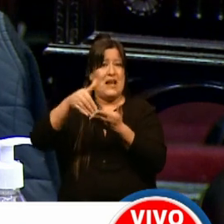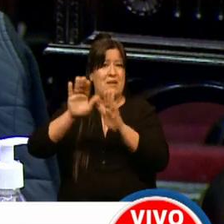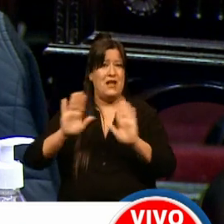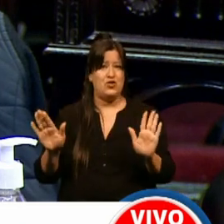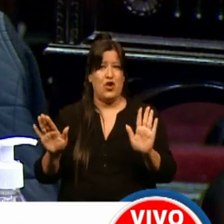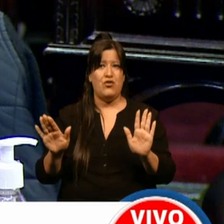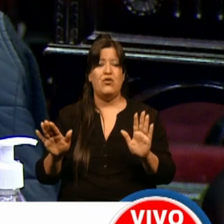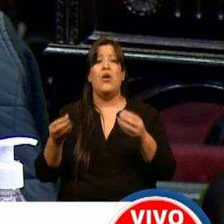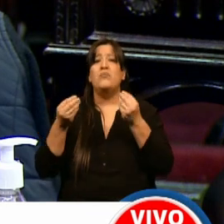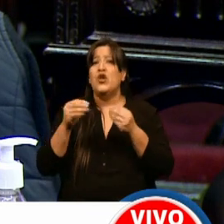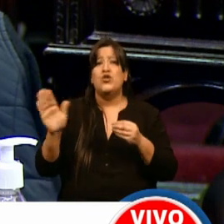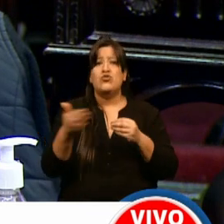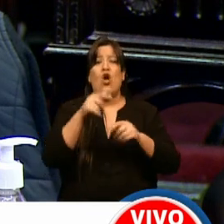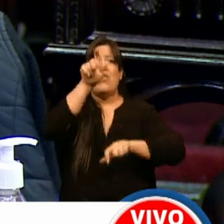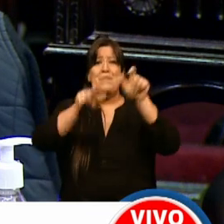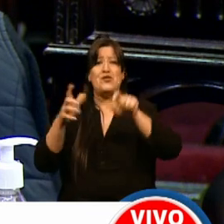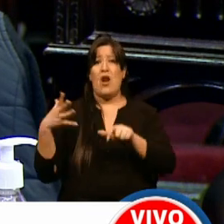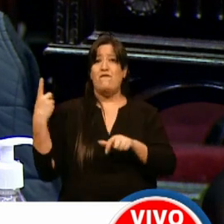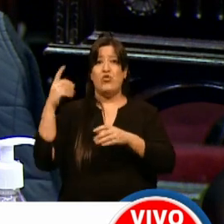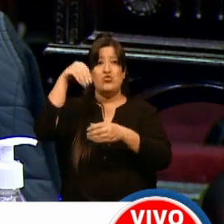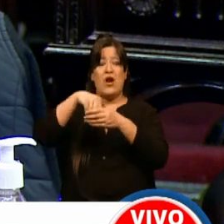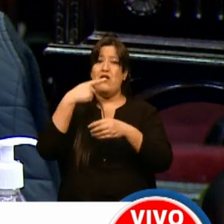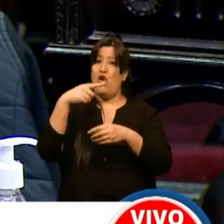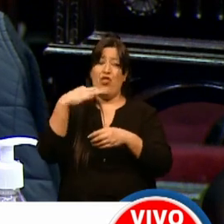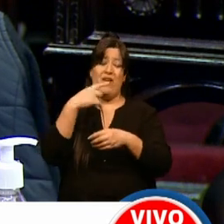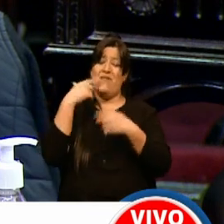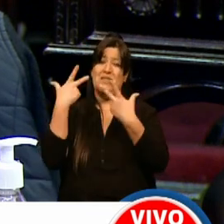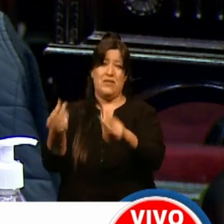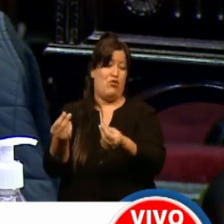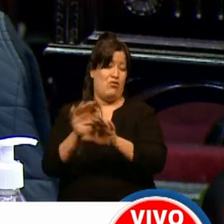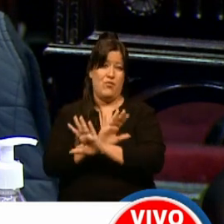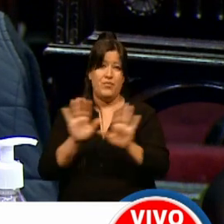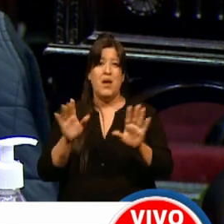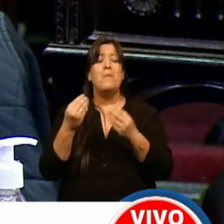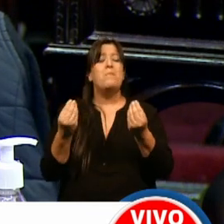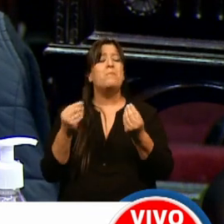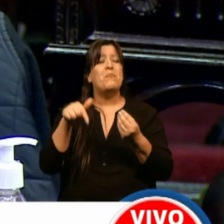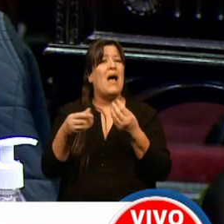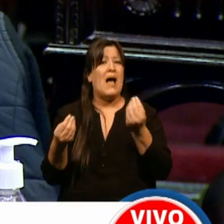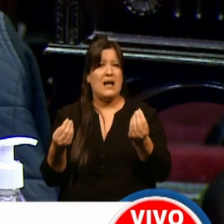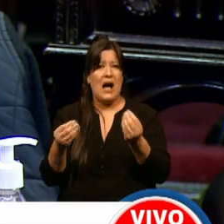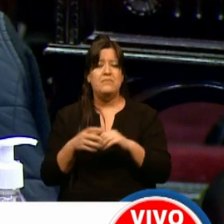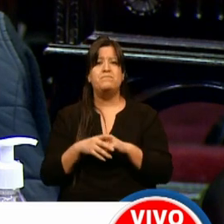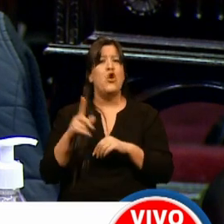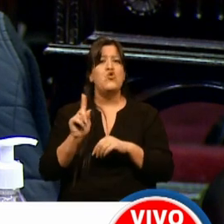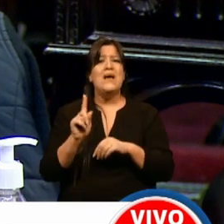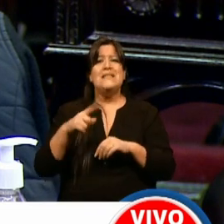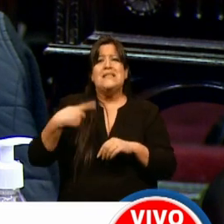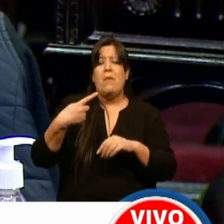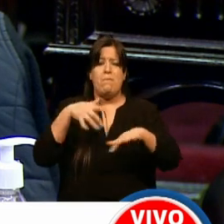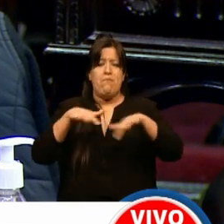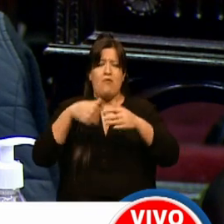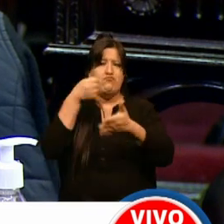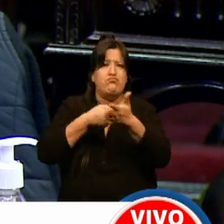al que todo funcionario se debería negar sucede aquí señora presidenta que no siempre el activismo